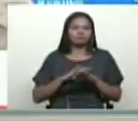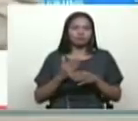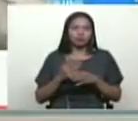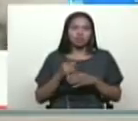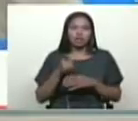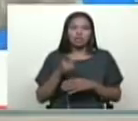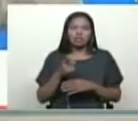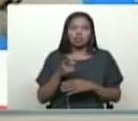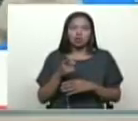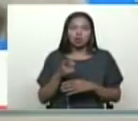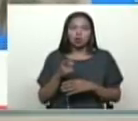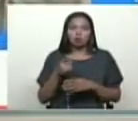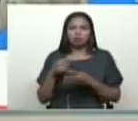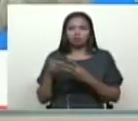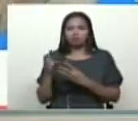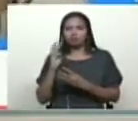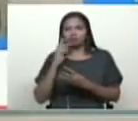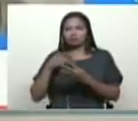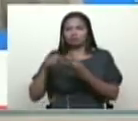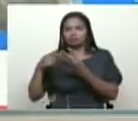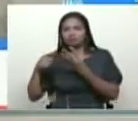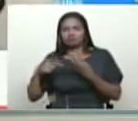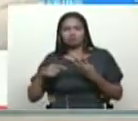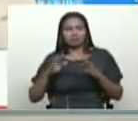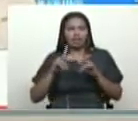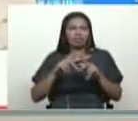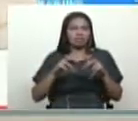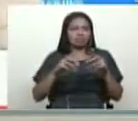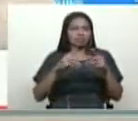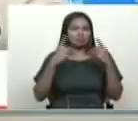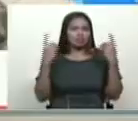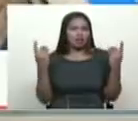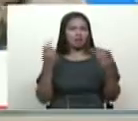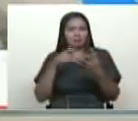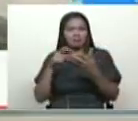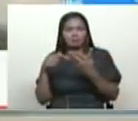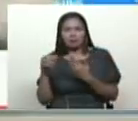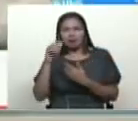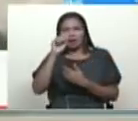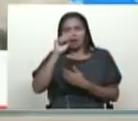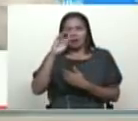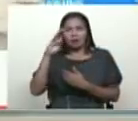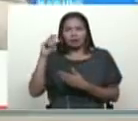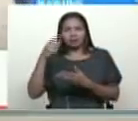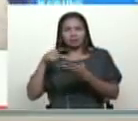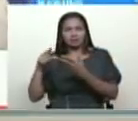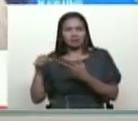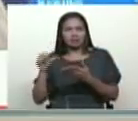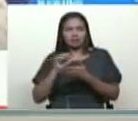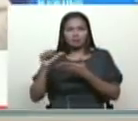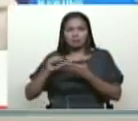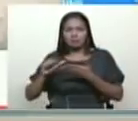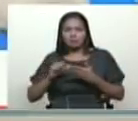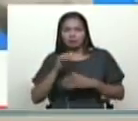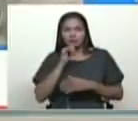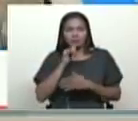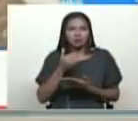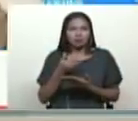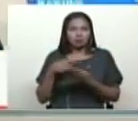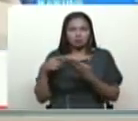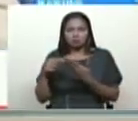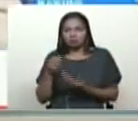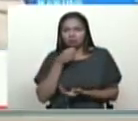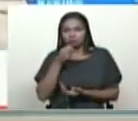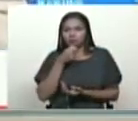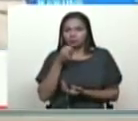Saca una teoría de Washington Post, Wall Street Journal, el diario El País, el ABC de España. Todos los días un artículo, una teoría, una